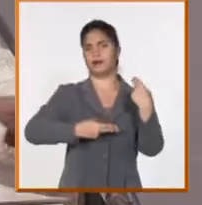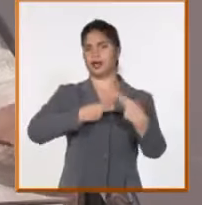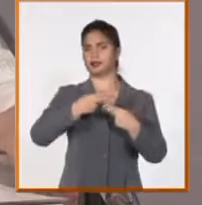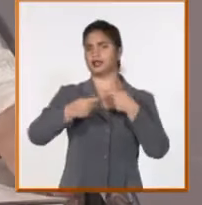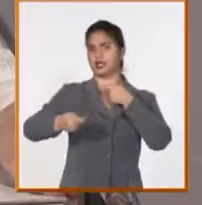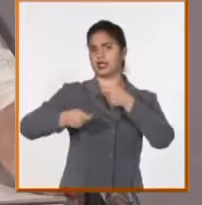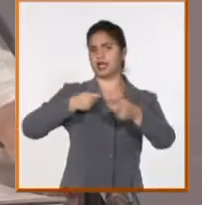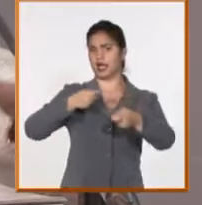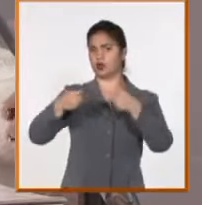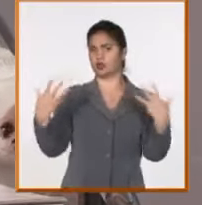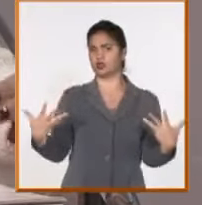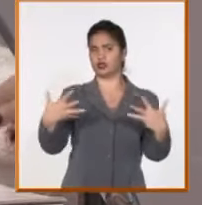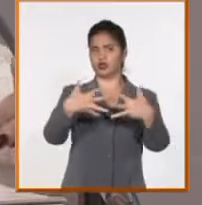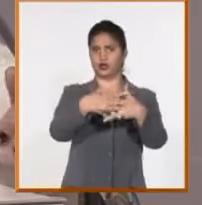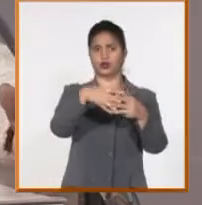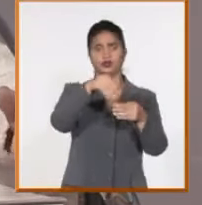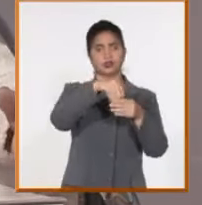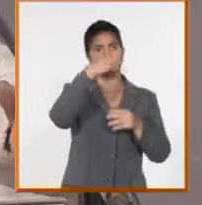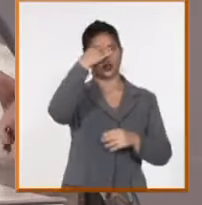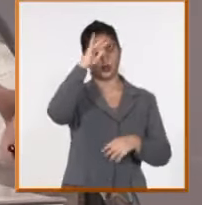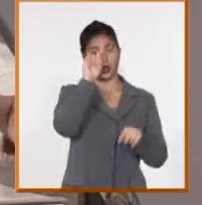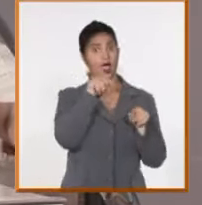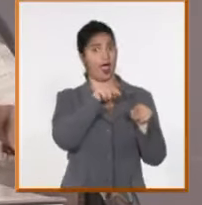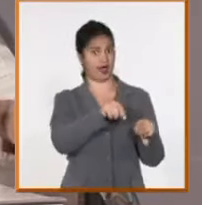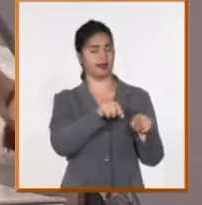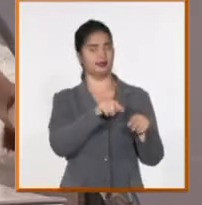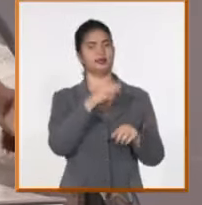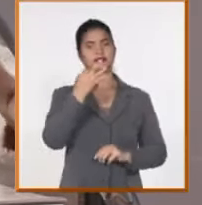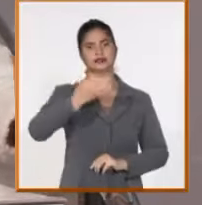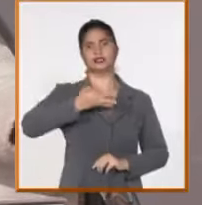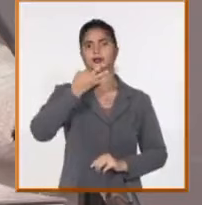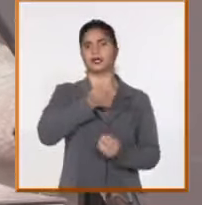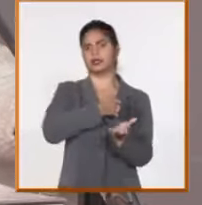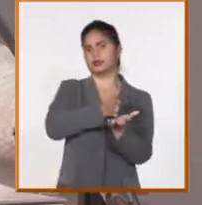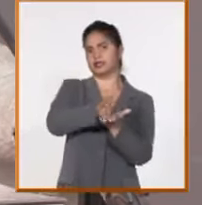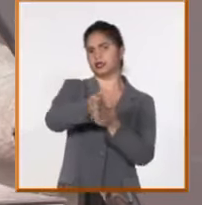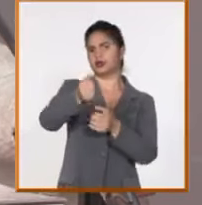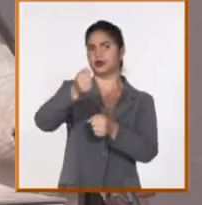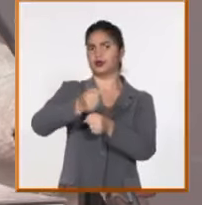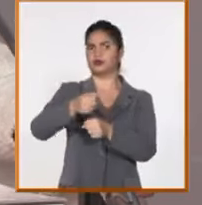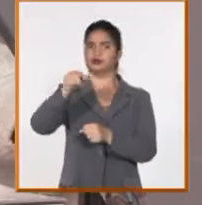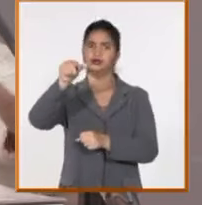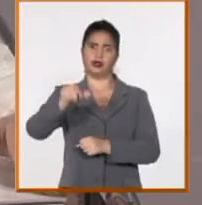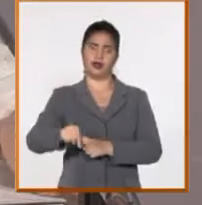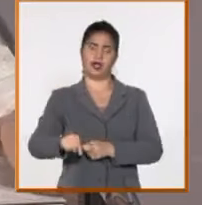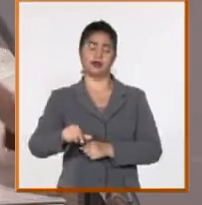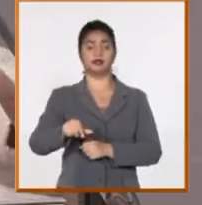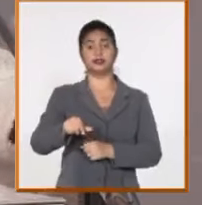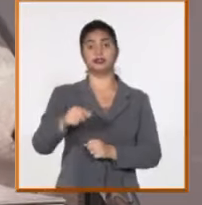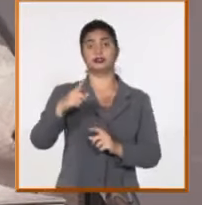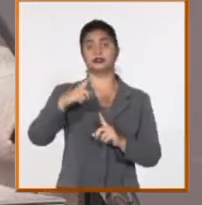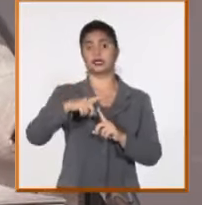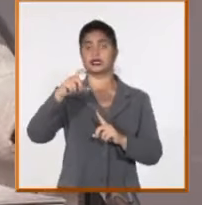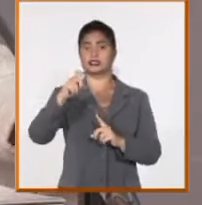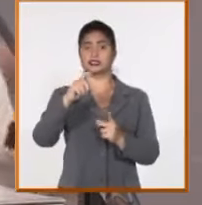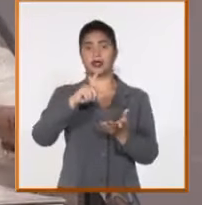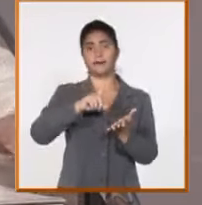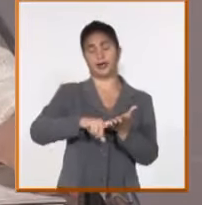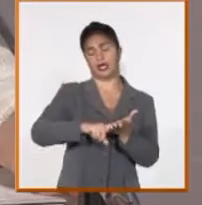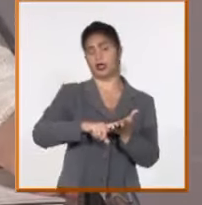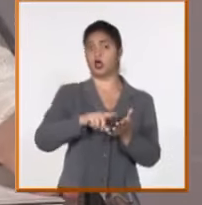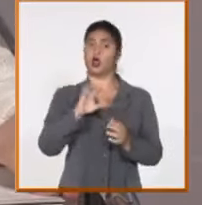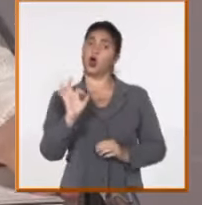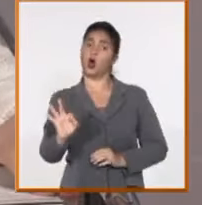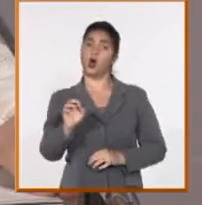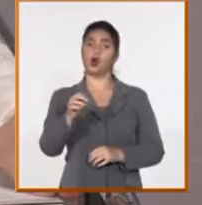negocios conjuntos que ahí también podemos entrar directamente a trabajar con las nuevas formas de gestión no estatal en asesoría en